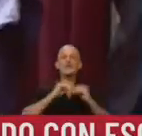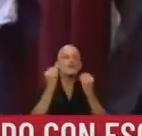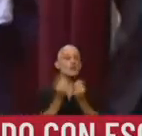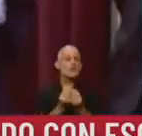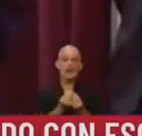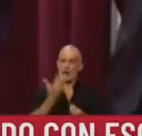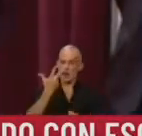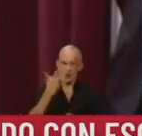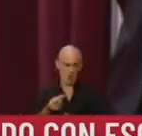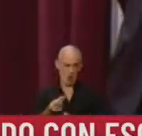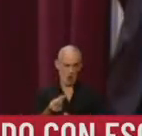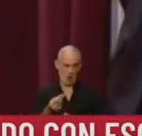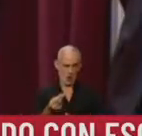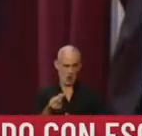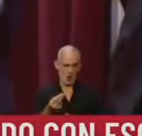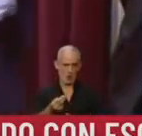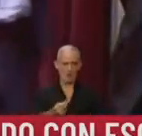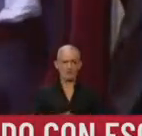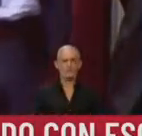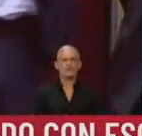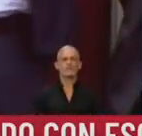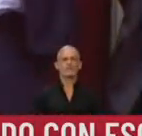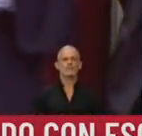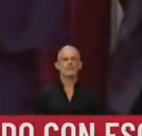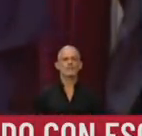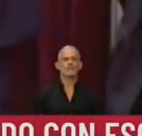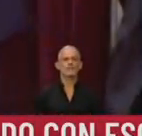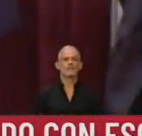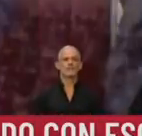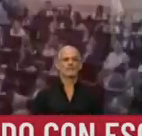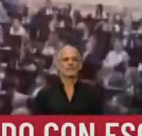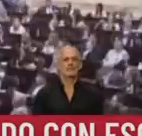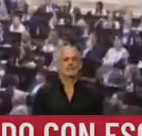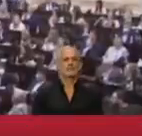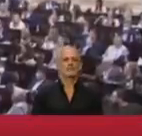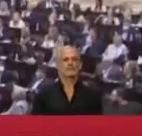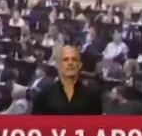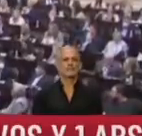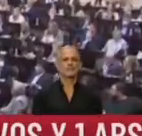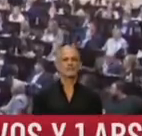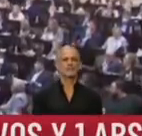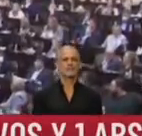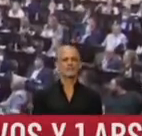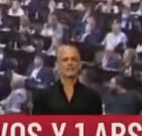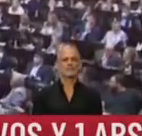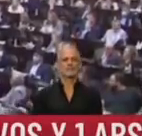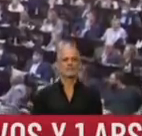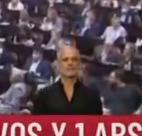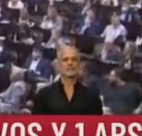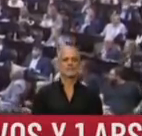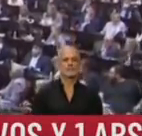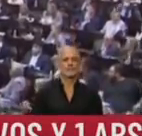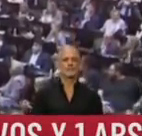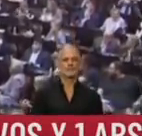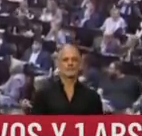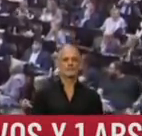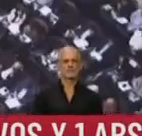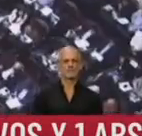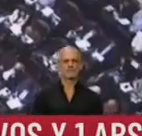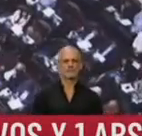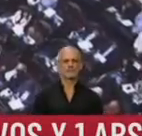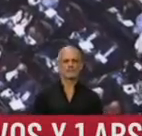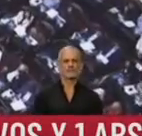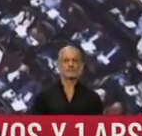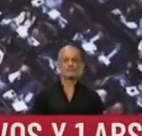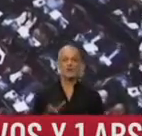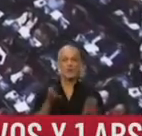y pasamos 24 horas. Si hubieran pasado ese cuarto intermedio, en las 24 horas hubo niveles de tensión, hasta que ahora, casi a las